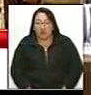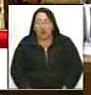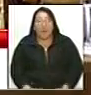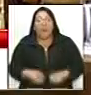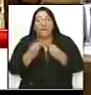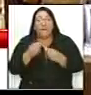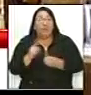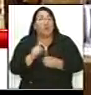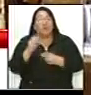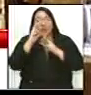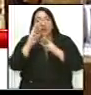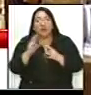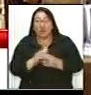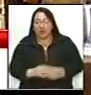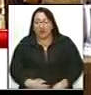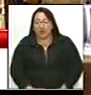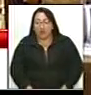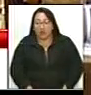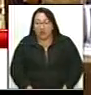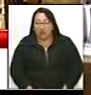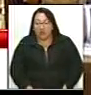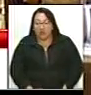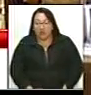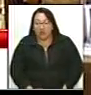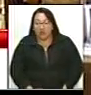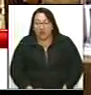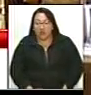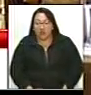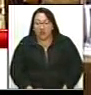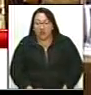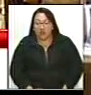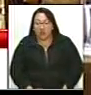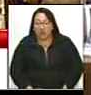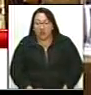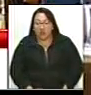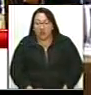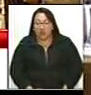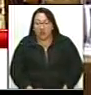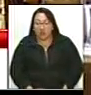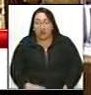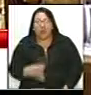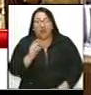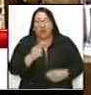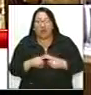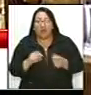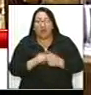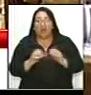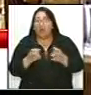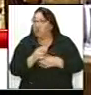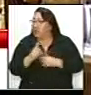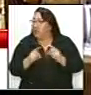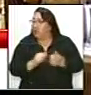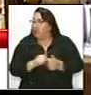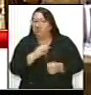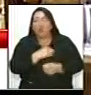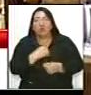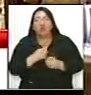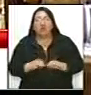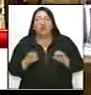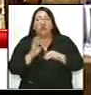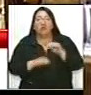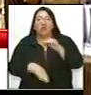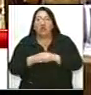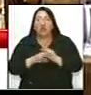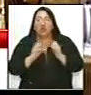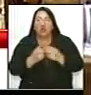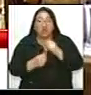Porque no se ha respetado, hasta cierto punto se ha ninguneado a este Consejo Directivo que es un ente consultivo máximo dentro del